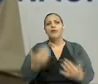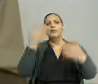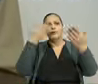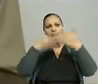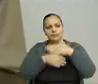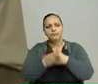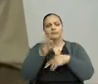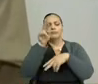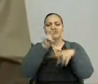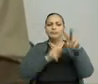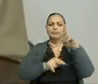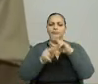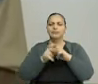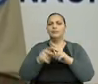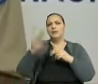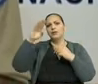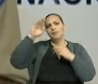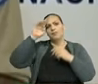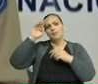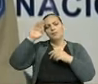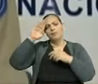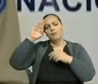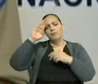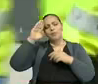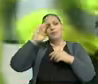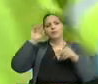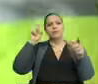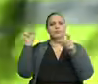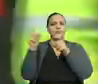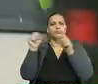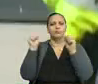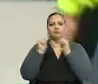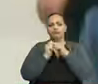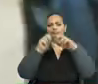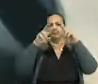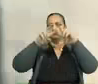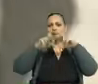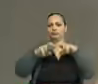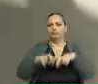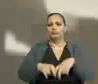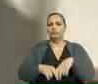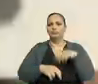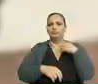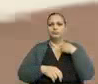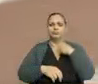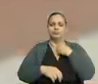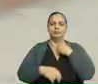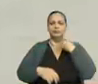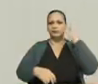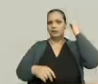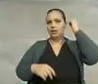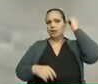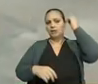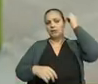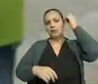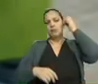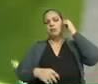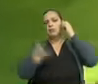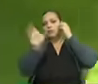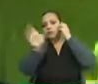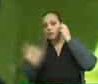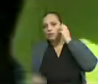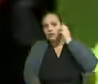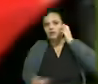con la Oficina de Investigación de la Policía, que está dentro de Fiscalía. Que levantaron más de 9 indicios entre computadoras, CPU, documentación,